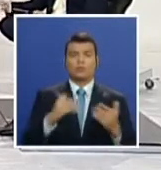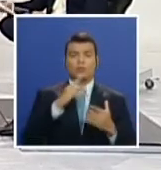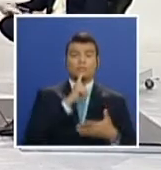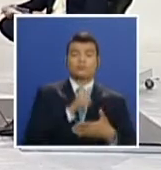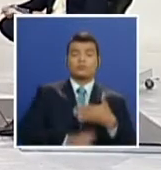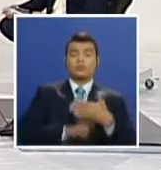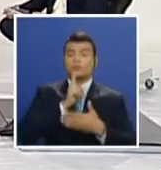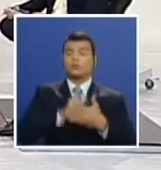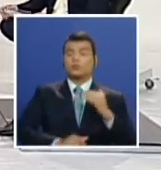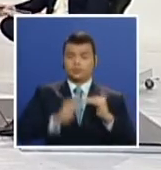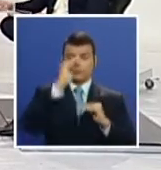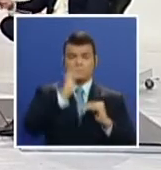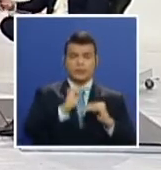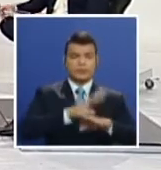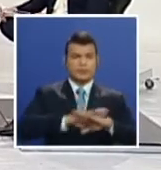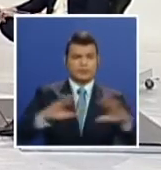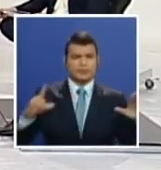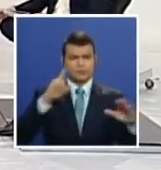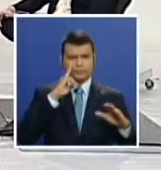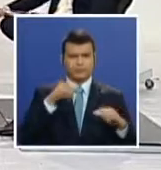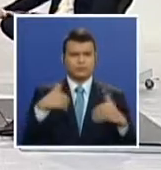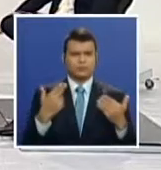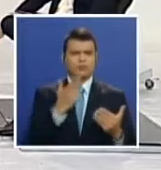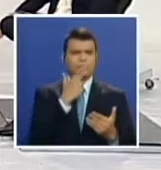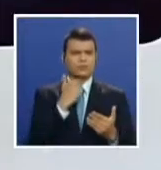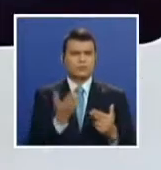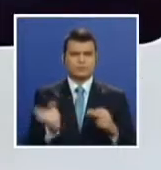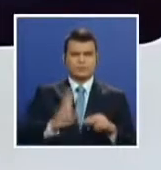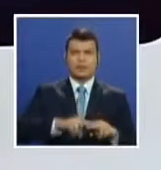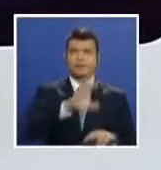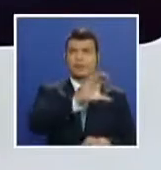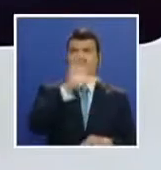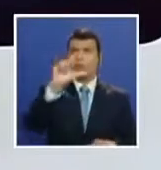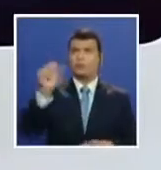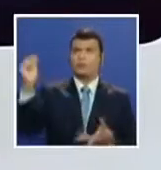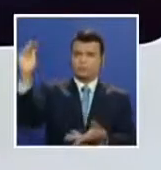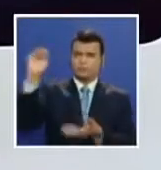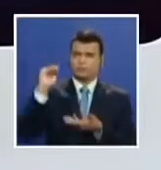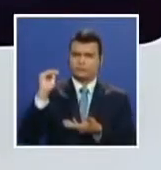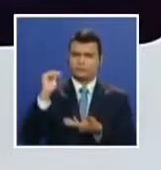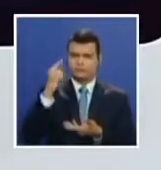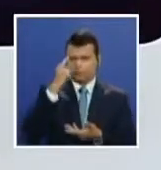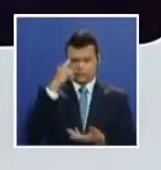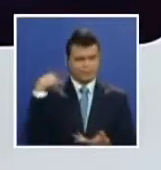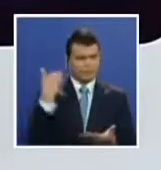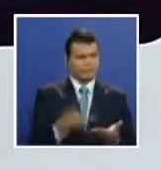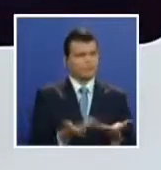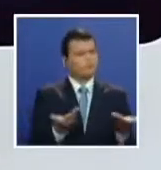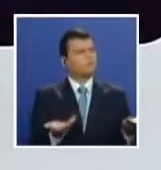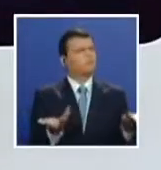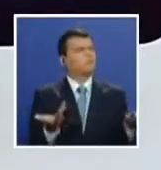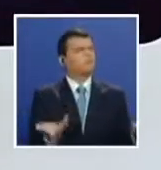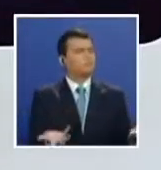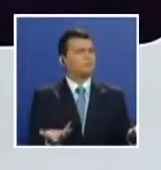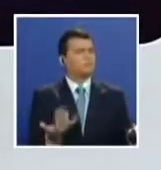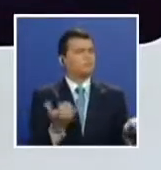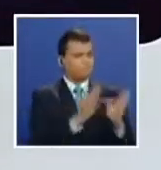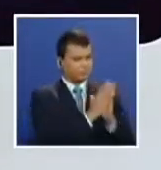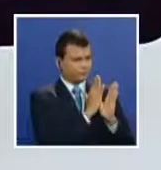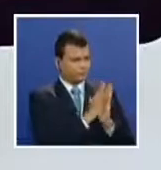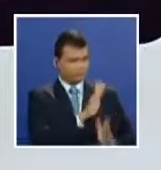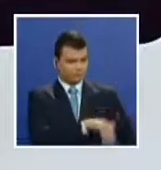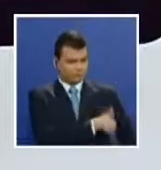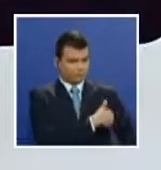aranceles para que ingresen en mayor producción de otros países que ha pasado hasta el momento ya sabemos que por parte de algunos